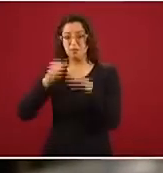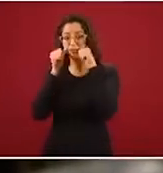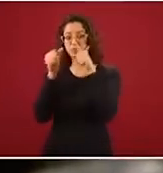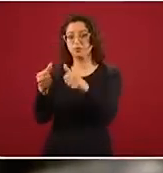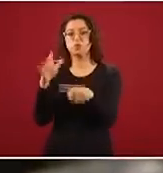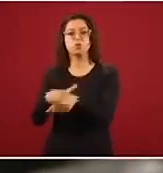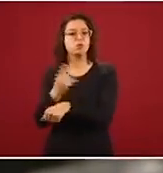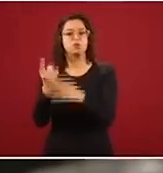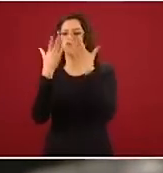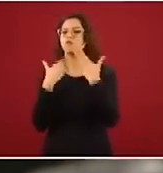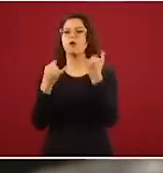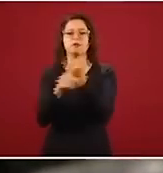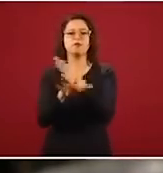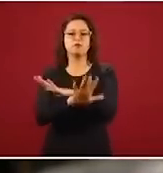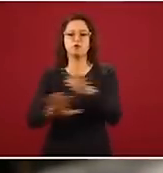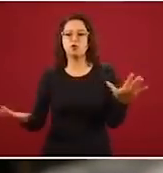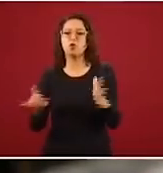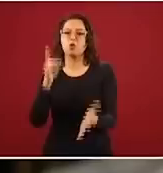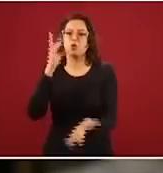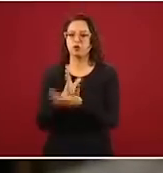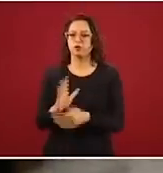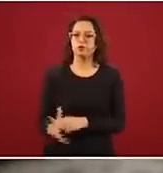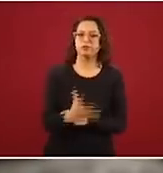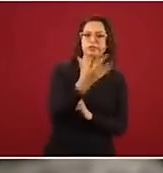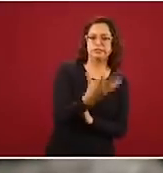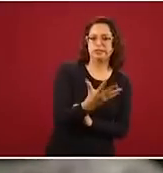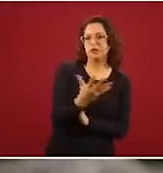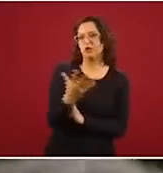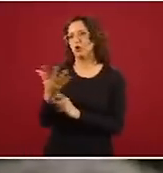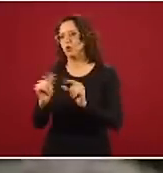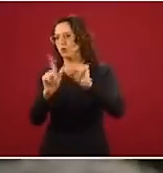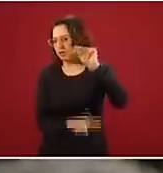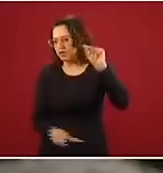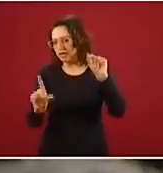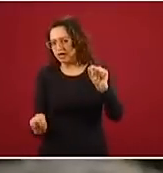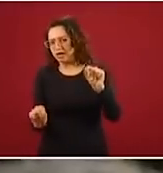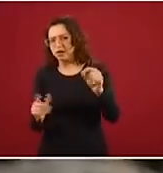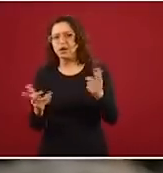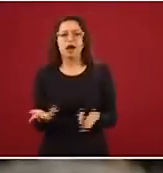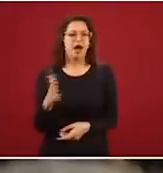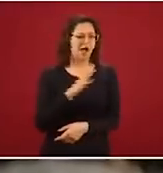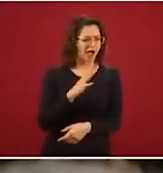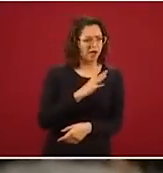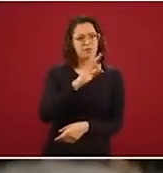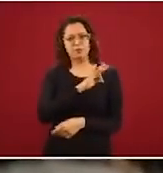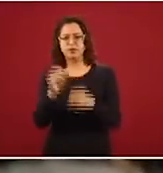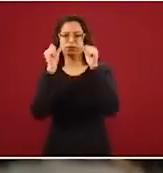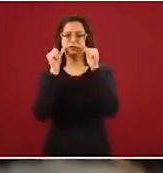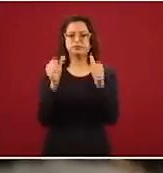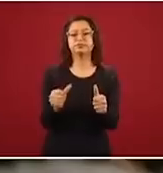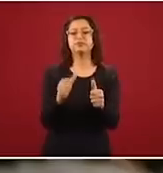habido desinformación de que si solamente hay 5 o en todo el territorio mexicano se puede atender.